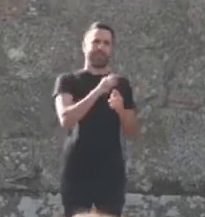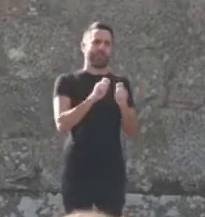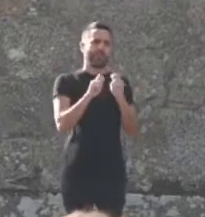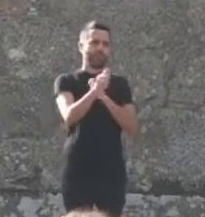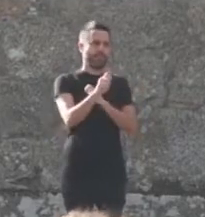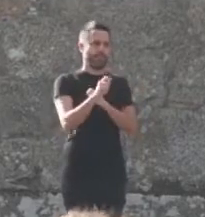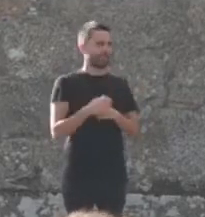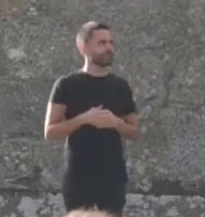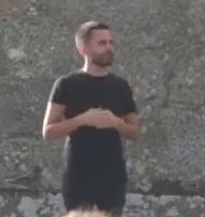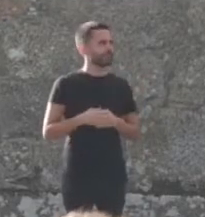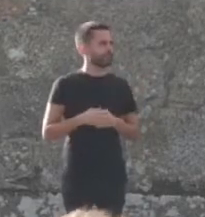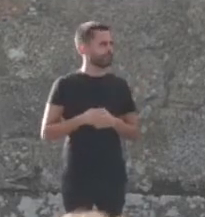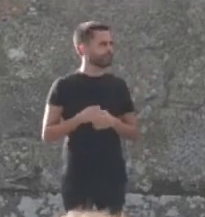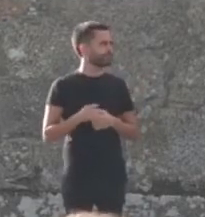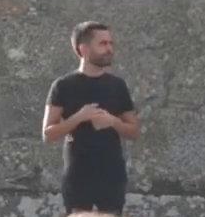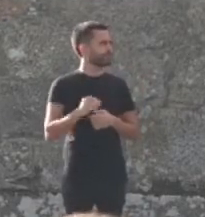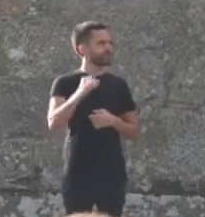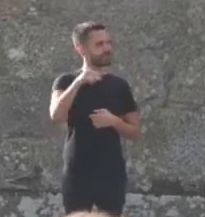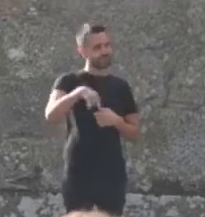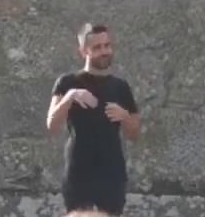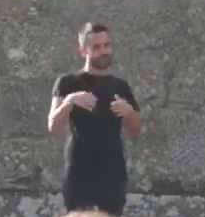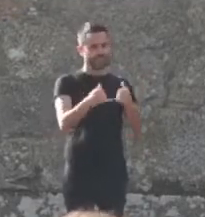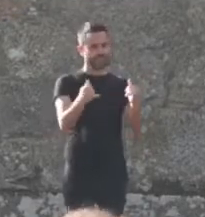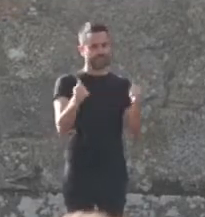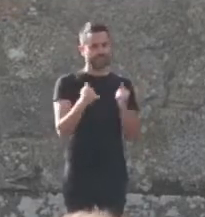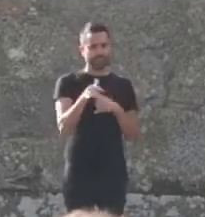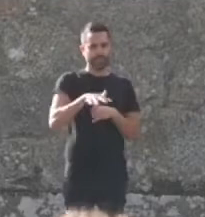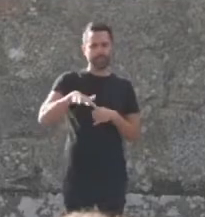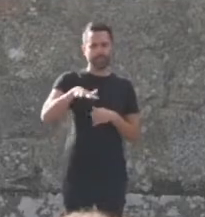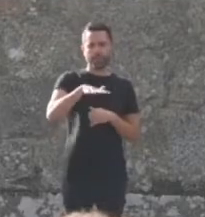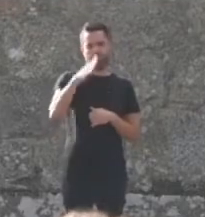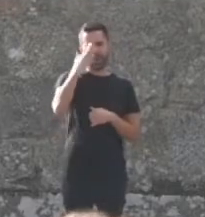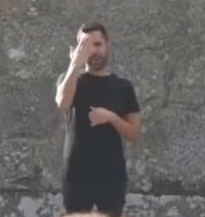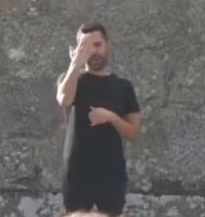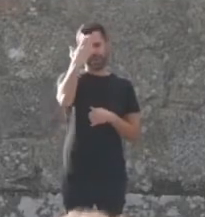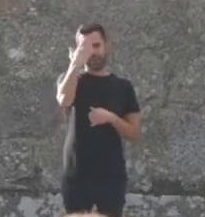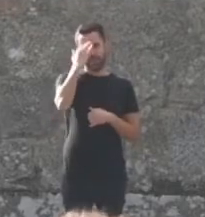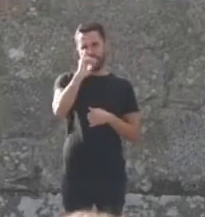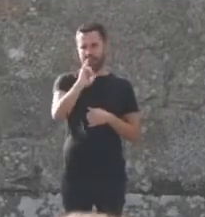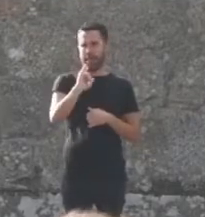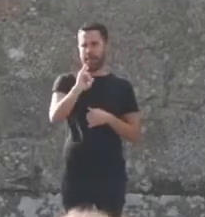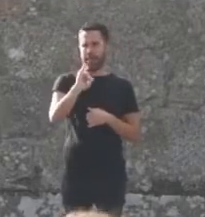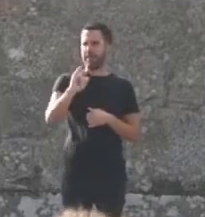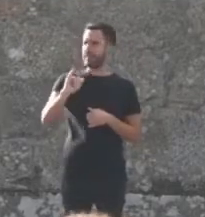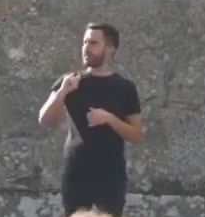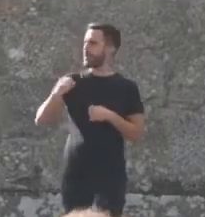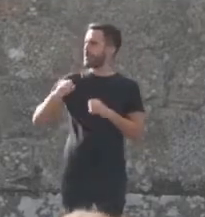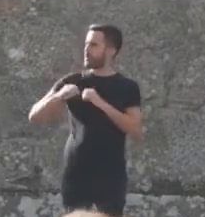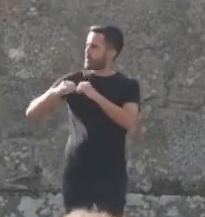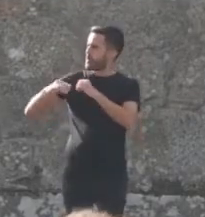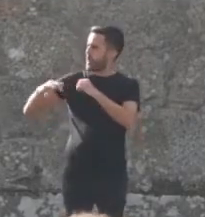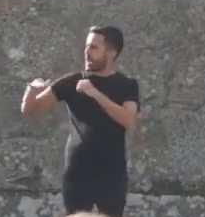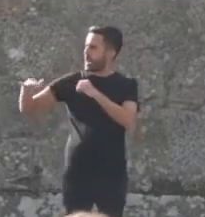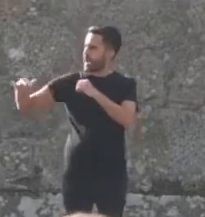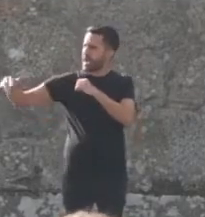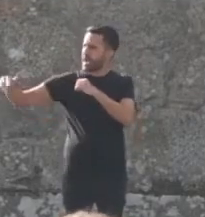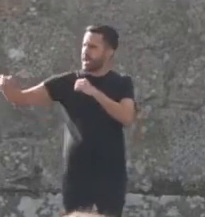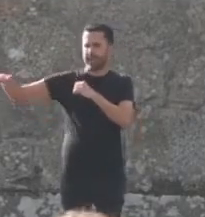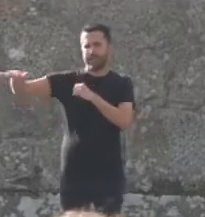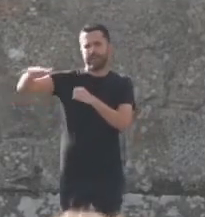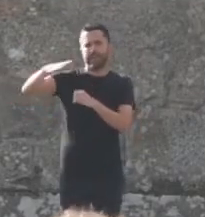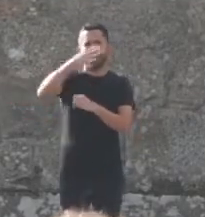Esta illa é un lugar de memoria, ten memoria, este mar que temos aquí arredor, que é un mar cheo de